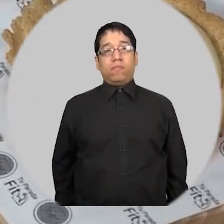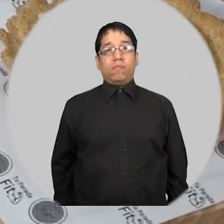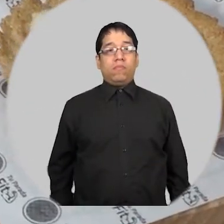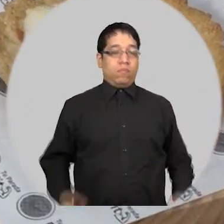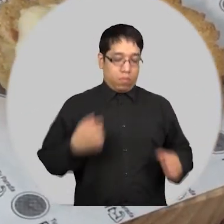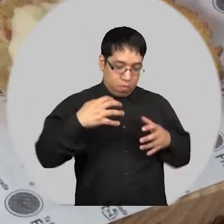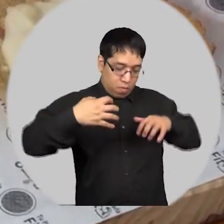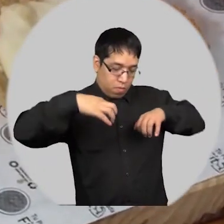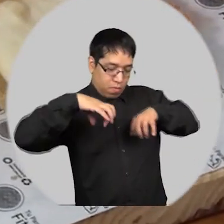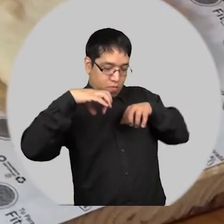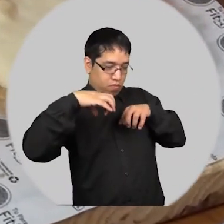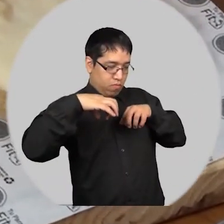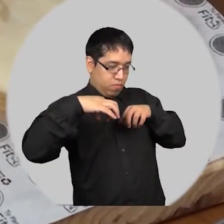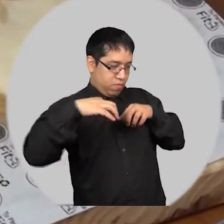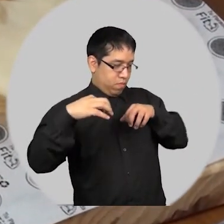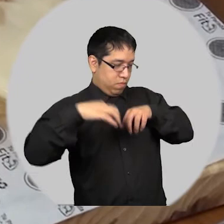Y vamos a ir